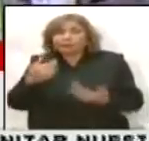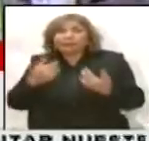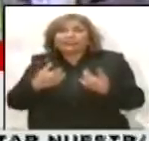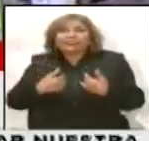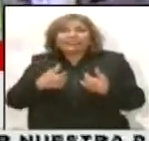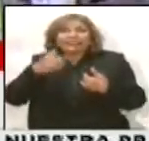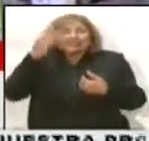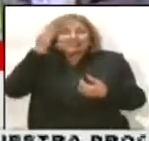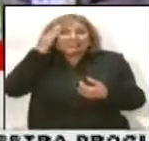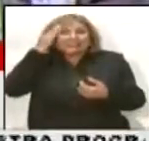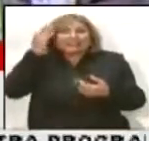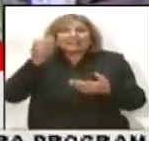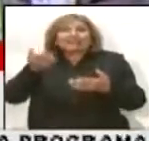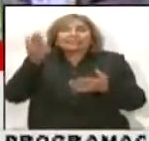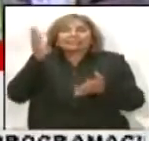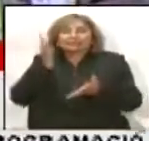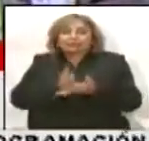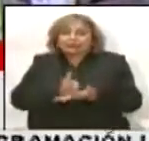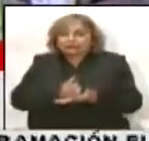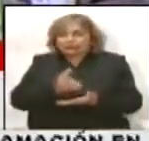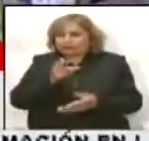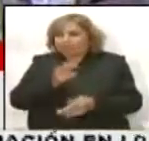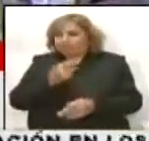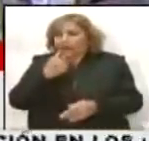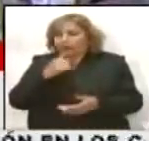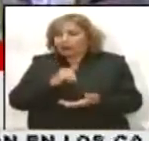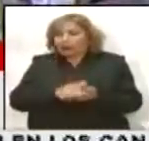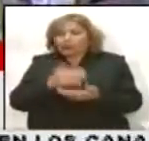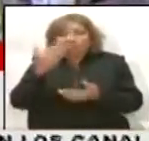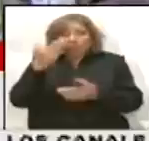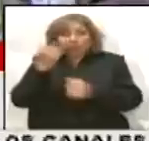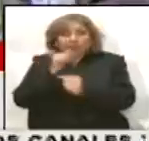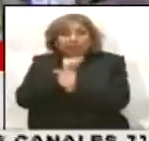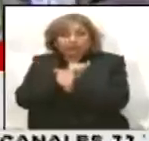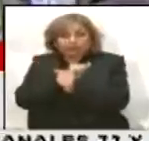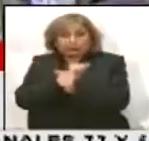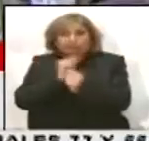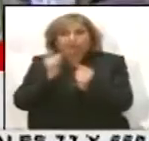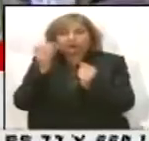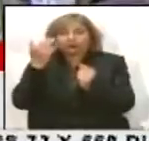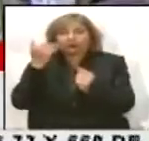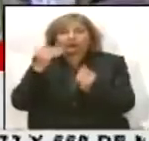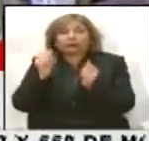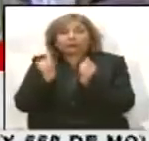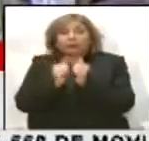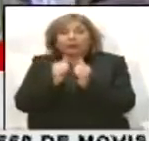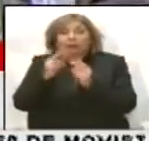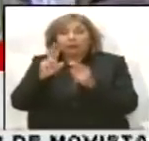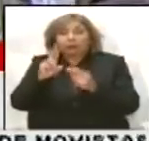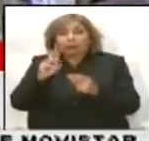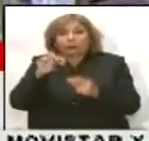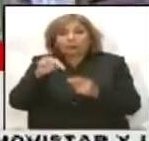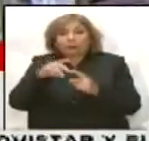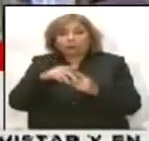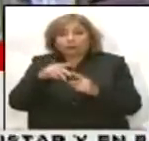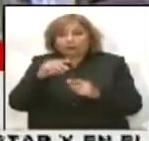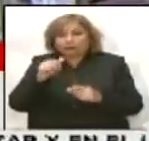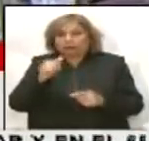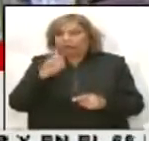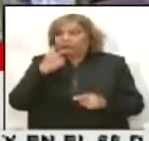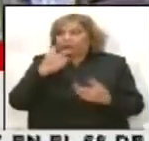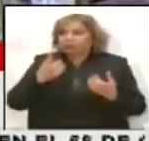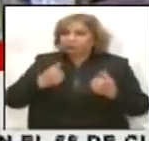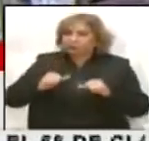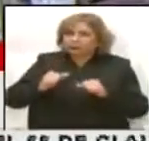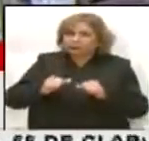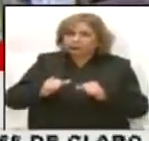tener la condición de condenada por sentencia firme, que el medio utilizado por el apologista sea capaz de lograr la publicidad exigida por el tipo penal, es decir, que debe